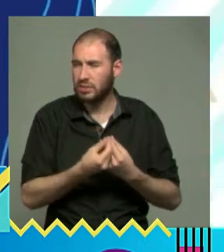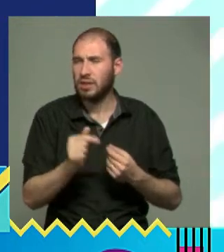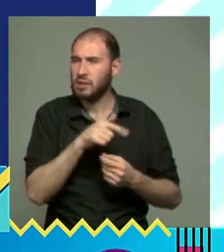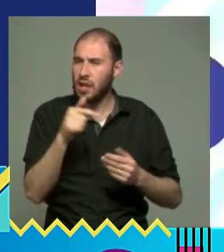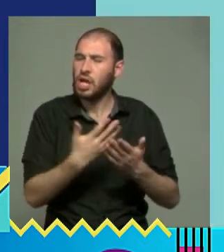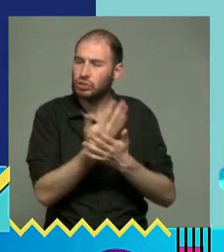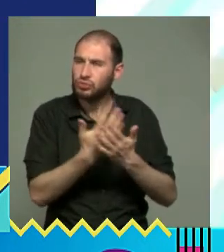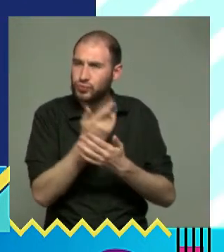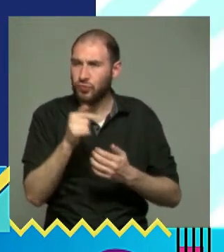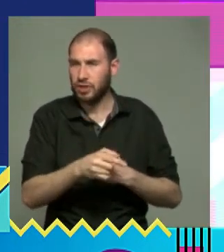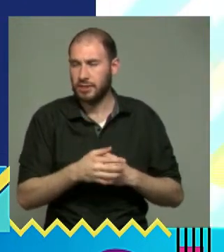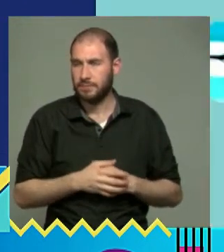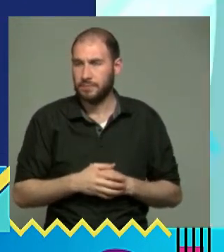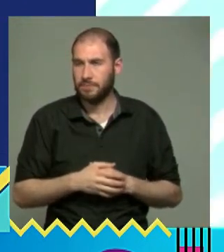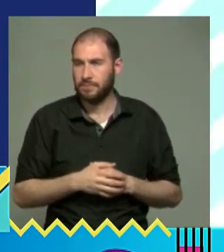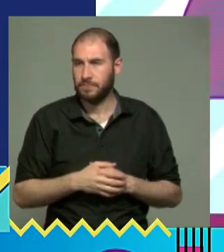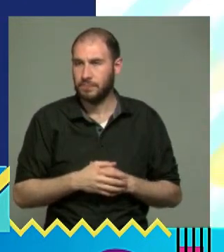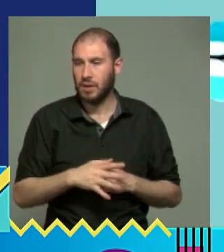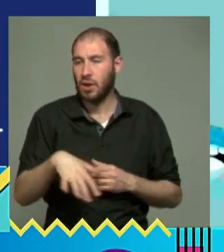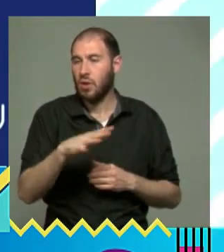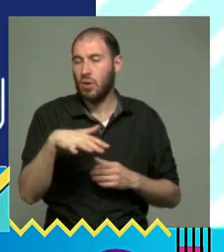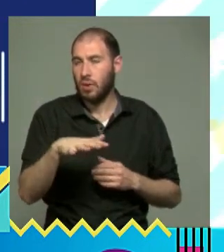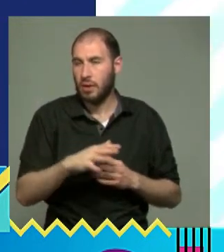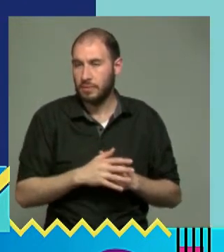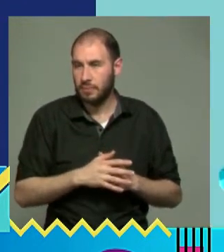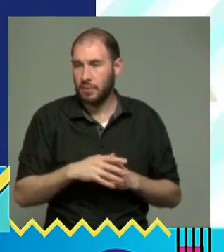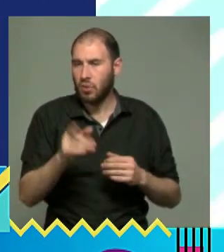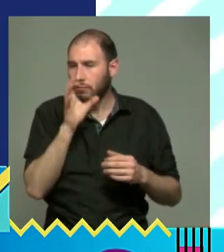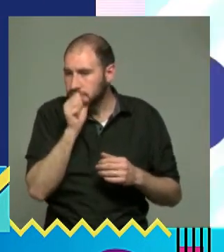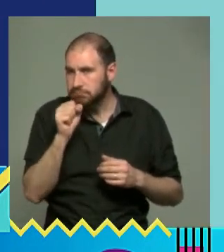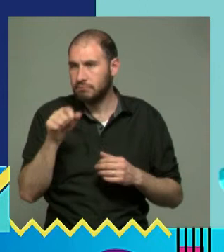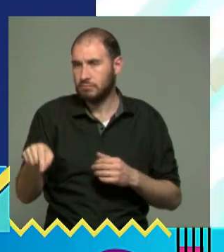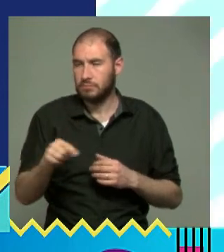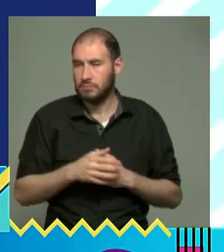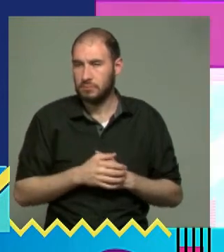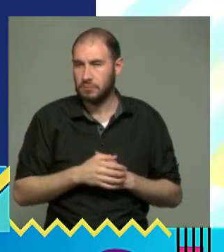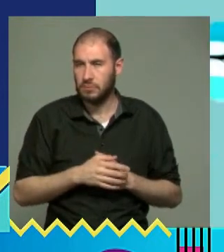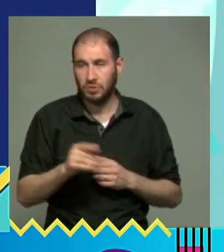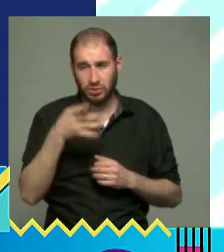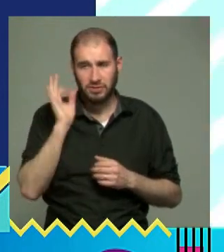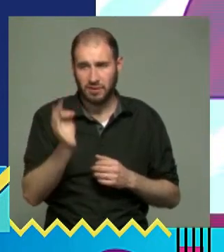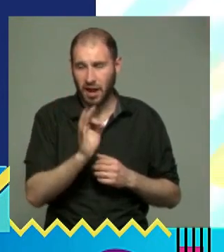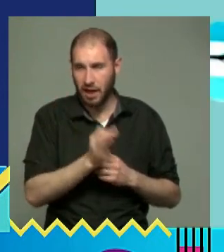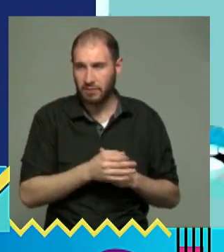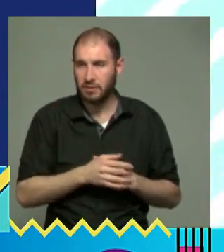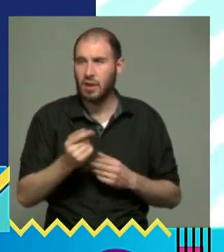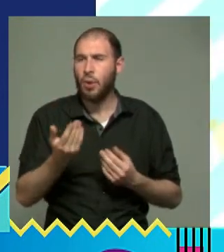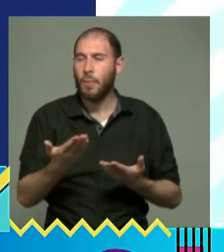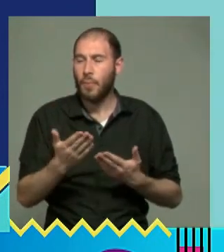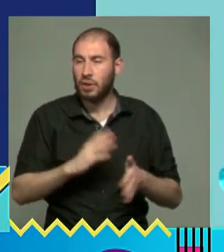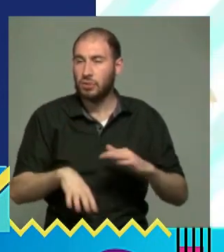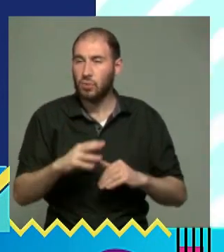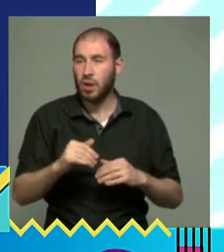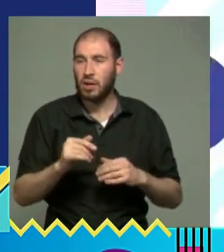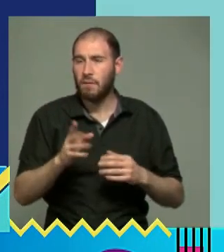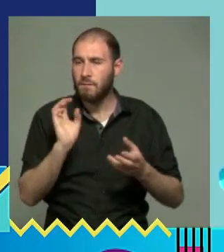que padecer eso en la mayor clandestinidad, cuando todos sabemos que se puede hacer en las